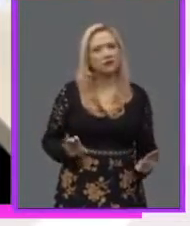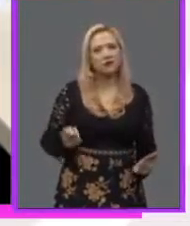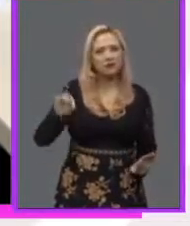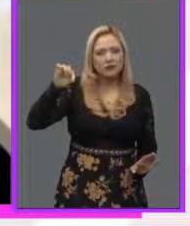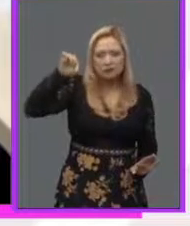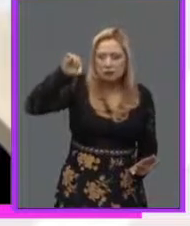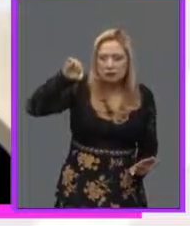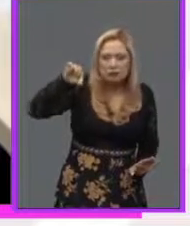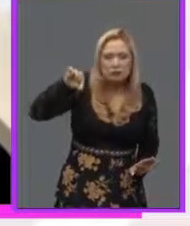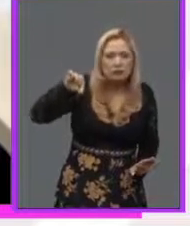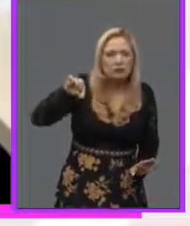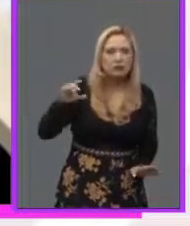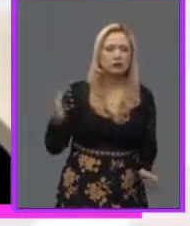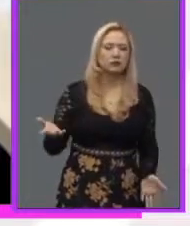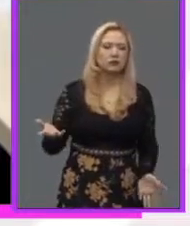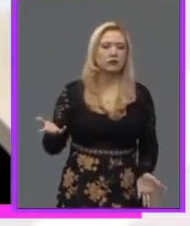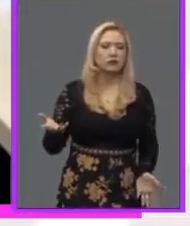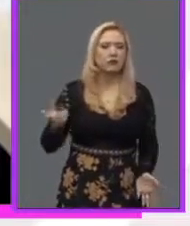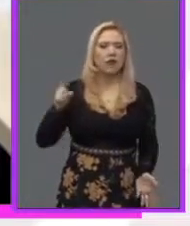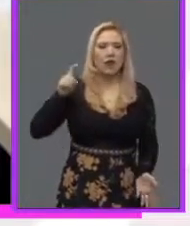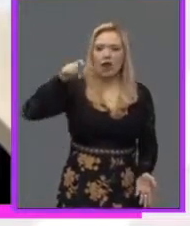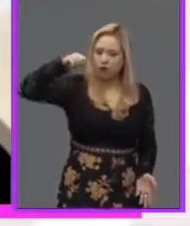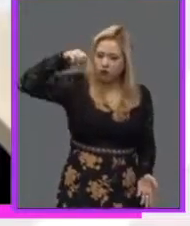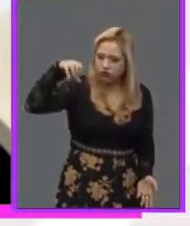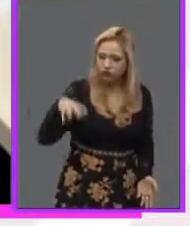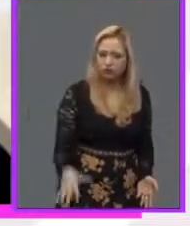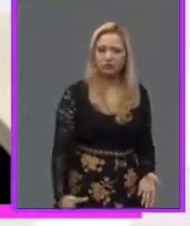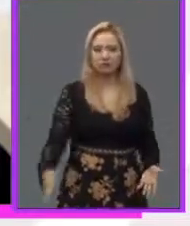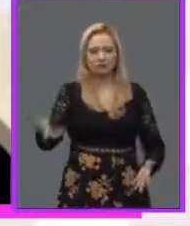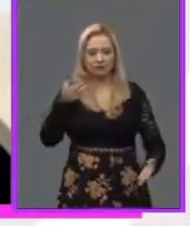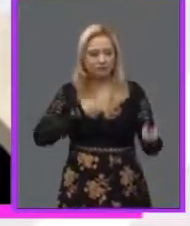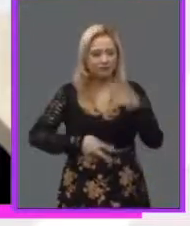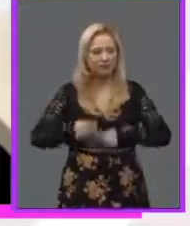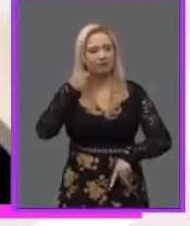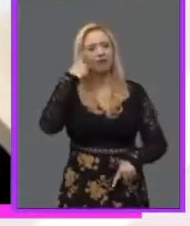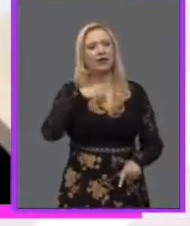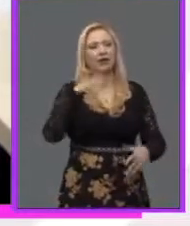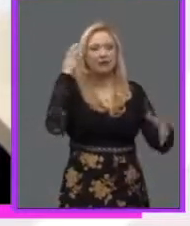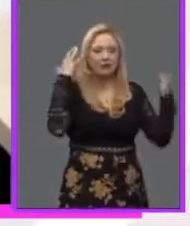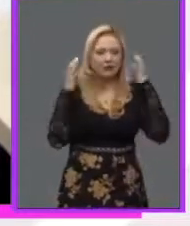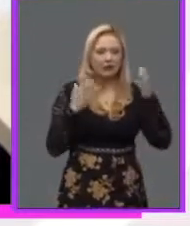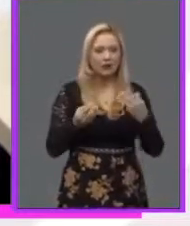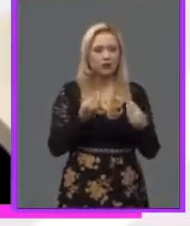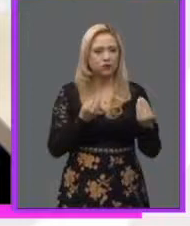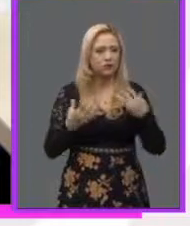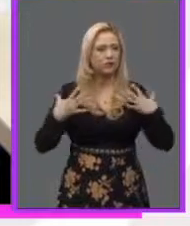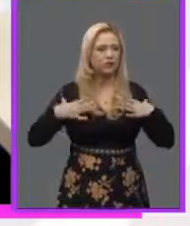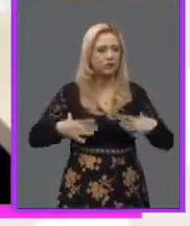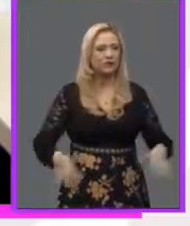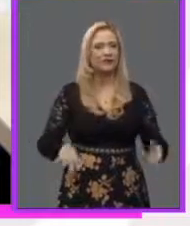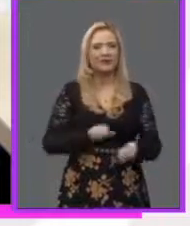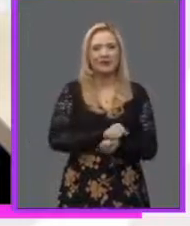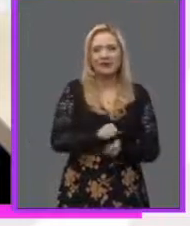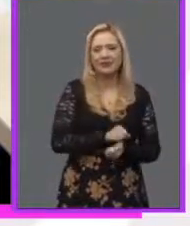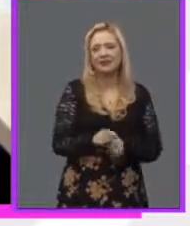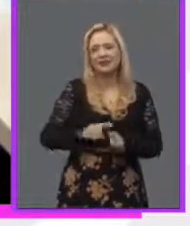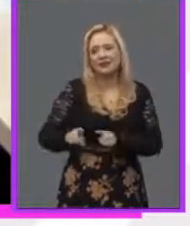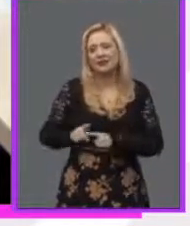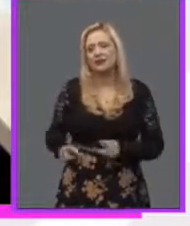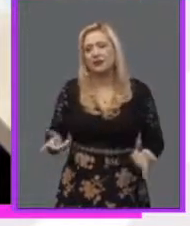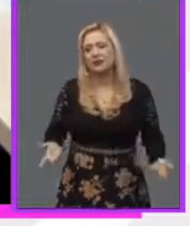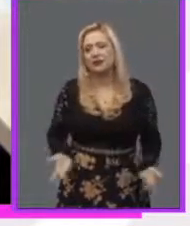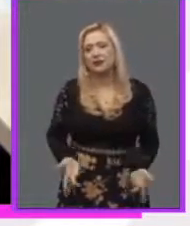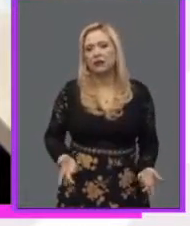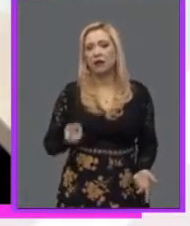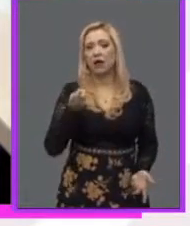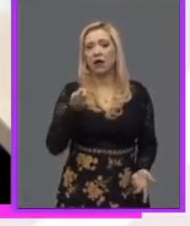Pero eso no quiere decir que sea un acceso que permite, digamos, satisfacer las necesidades humanas. Entonces, es muy interesante cómo